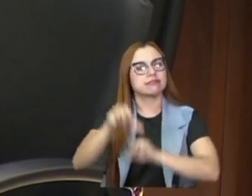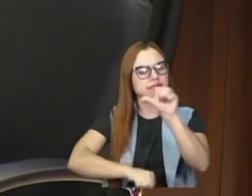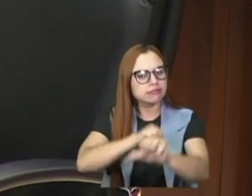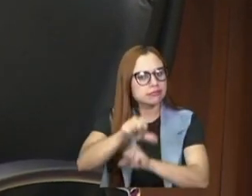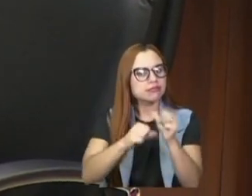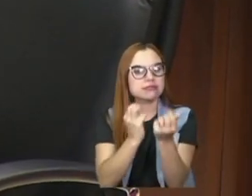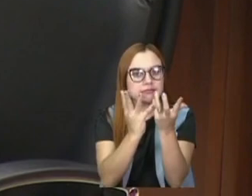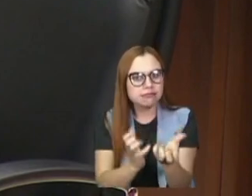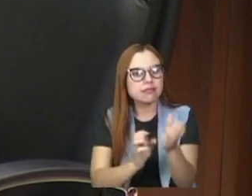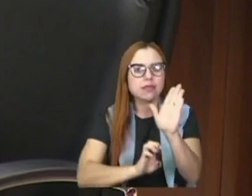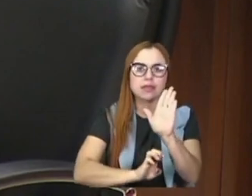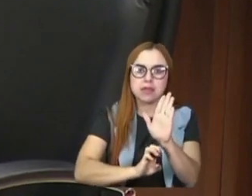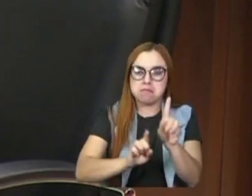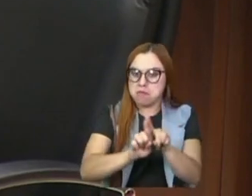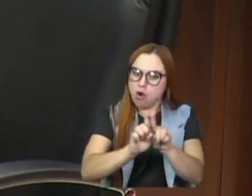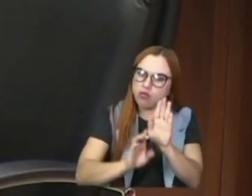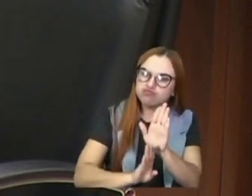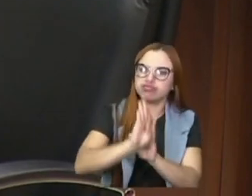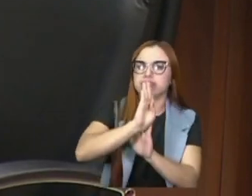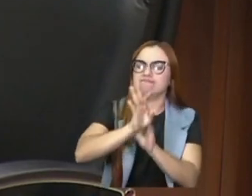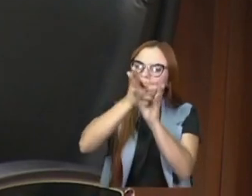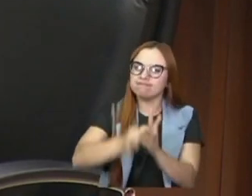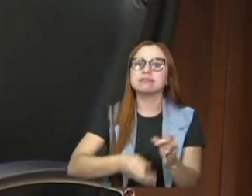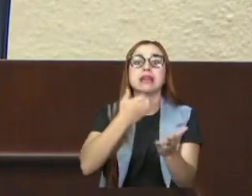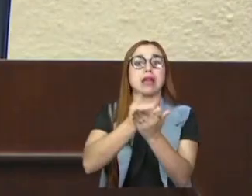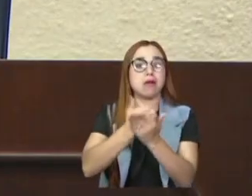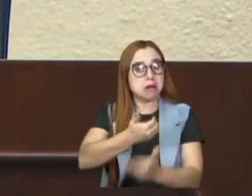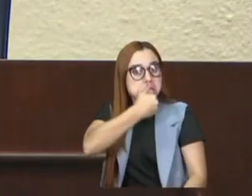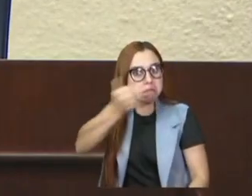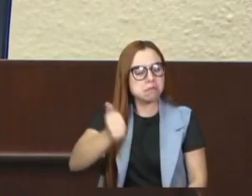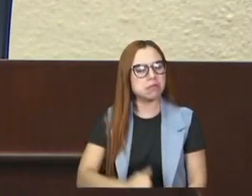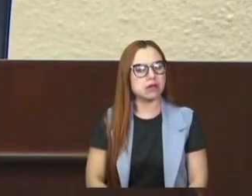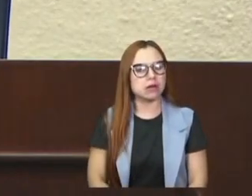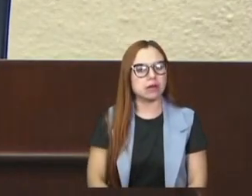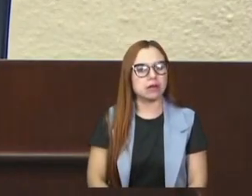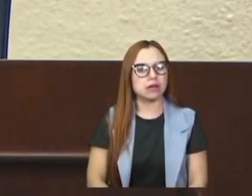la economía de nuestro país. Gracias, presidente.